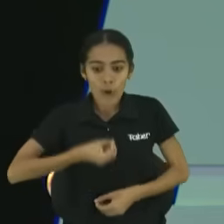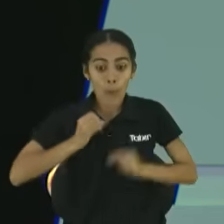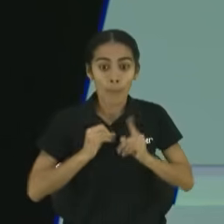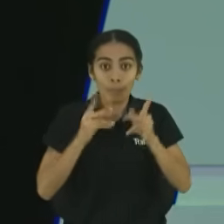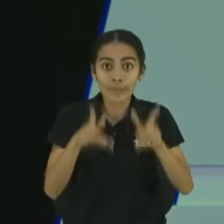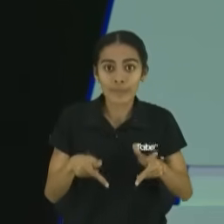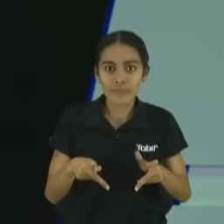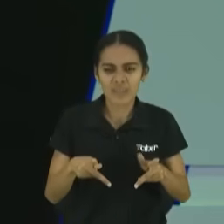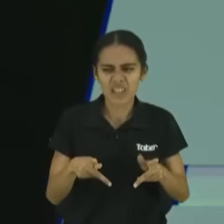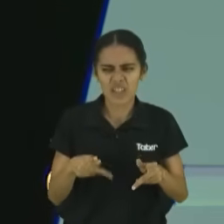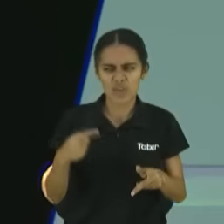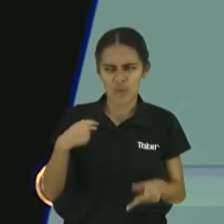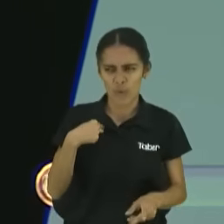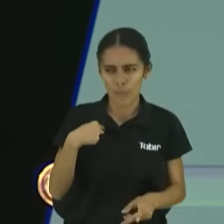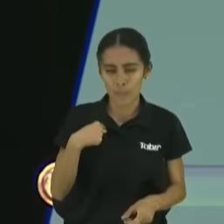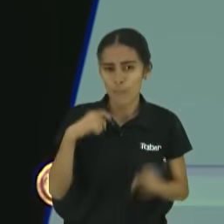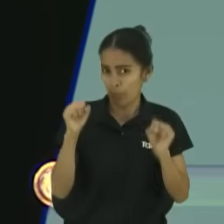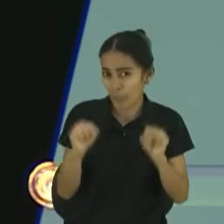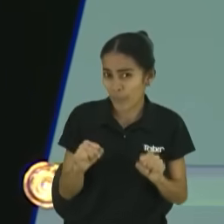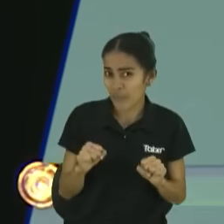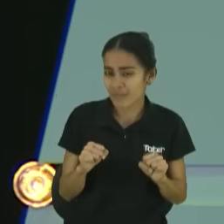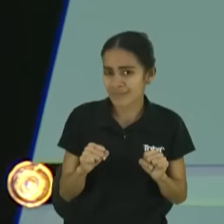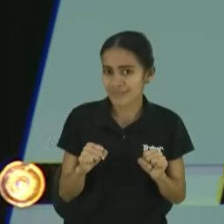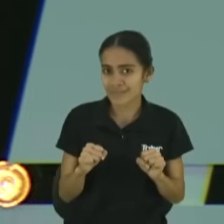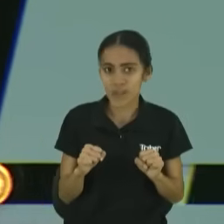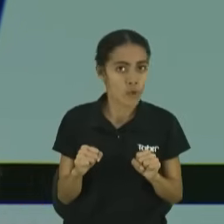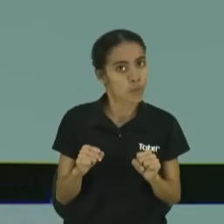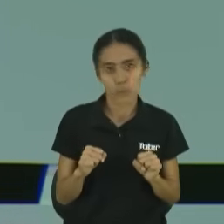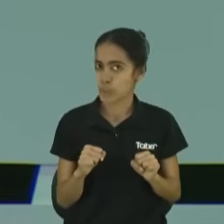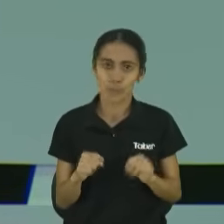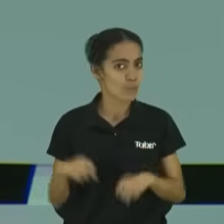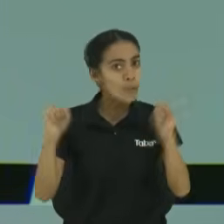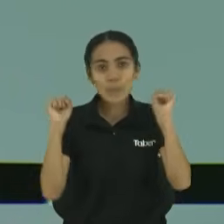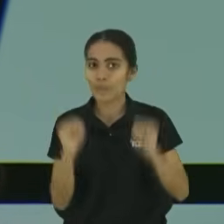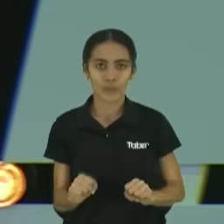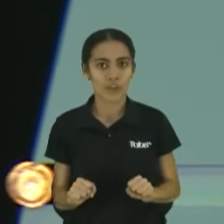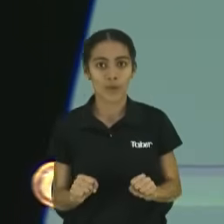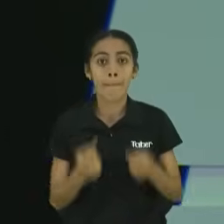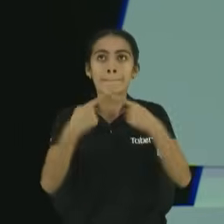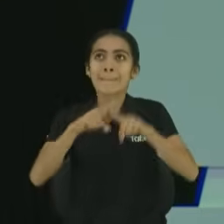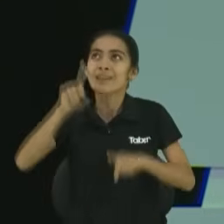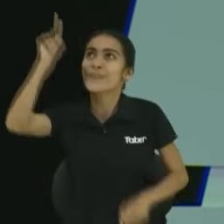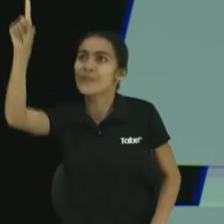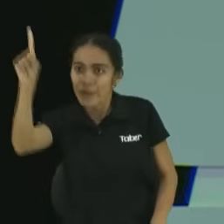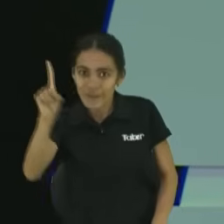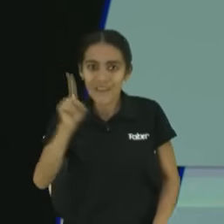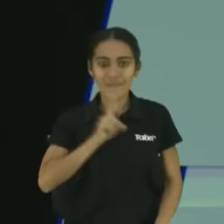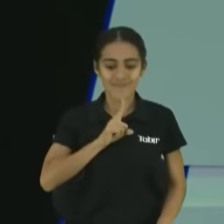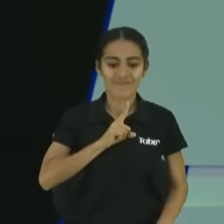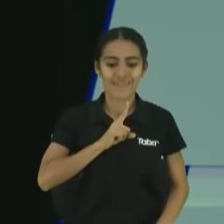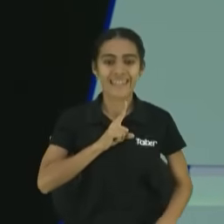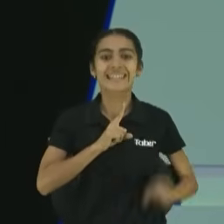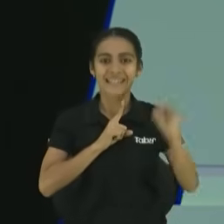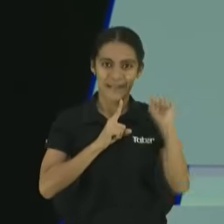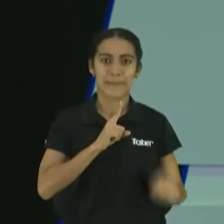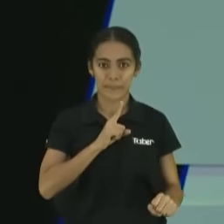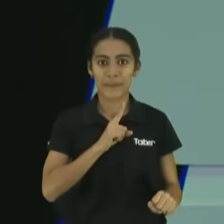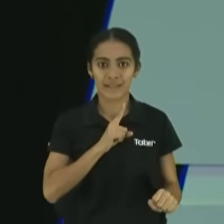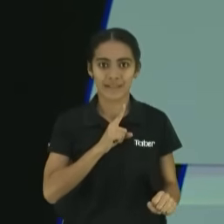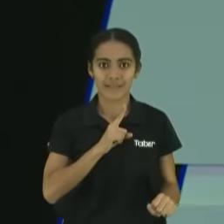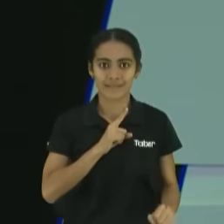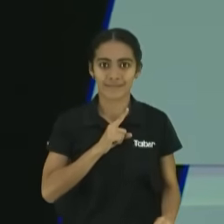que digo es, ¿seré capaz? ¿Quiere que le conteste? No, no soy capaz, pero Dios en mí sí es capaz. ¿Me entiende lo que le